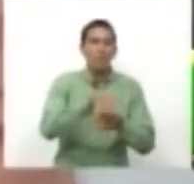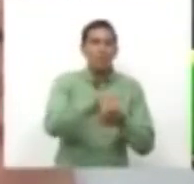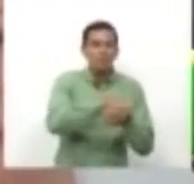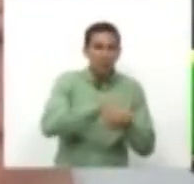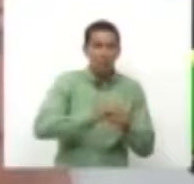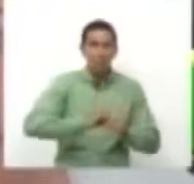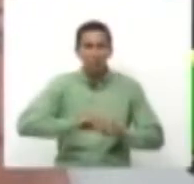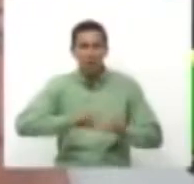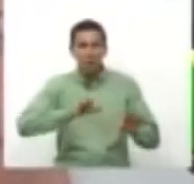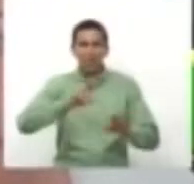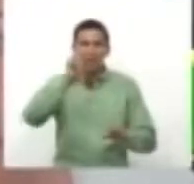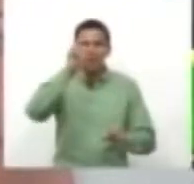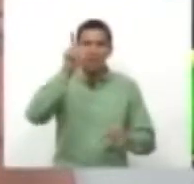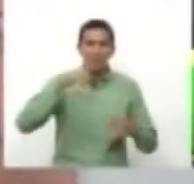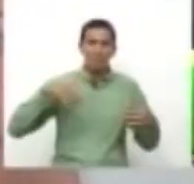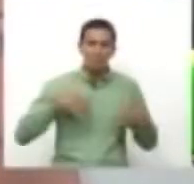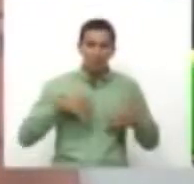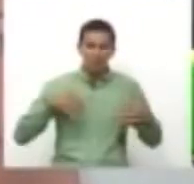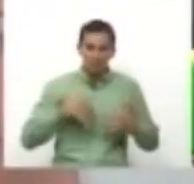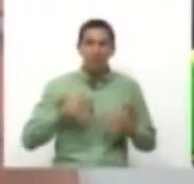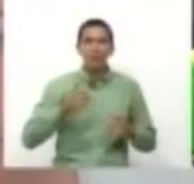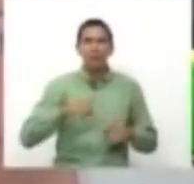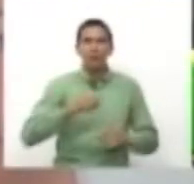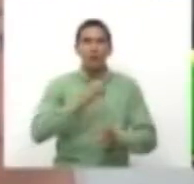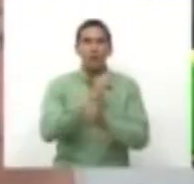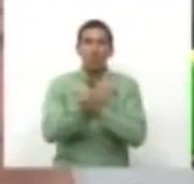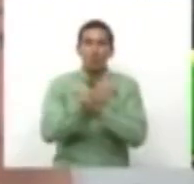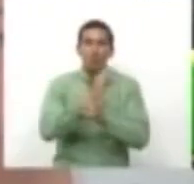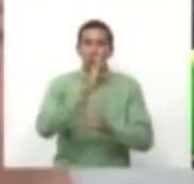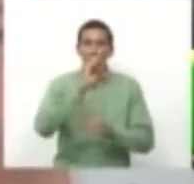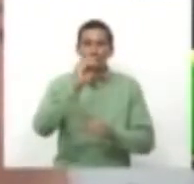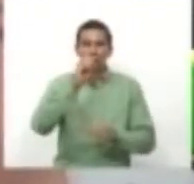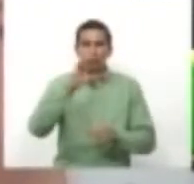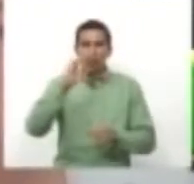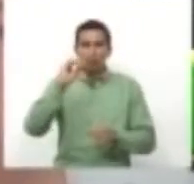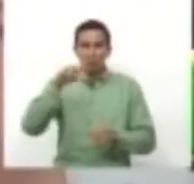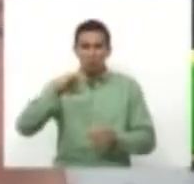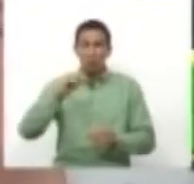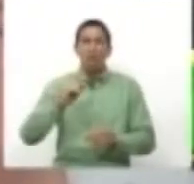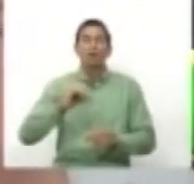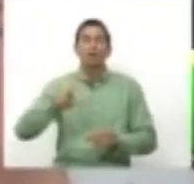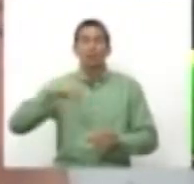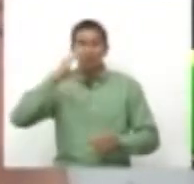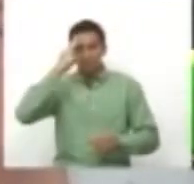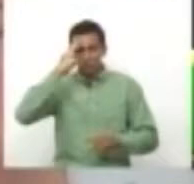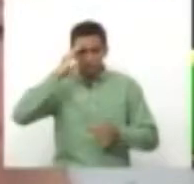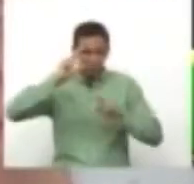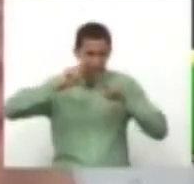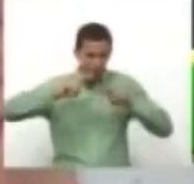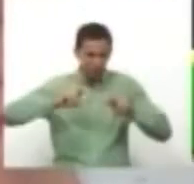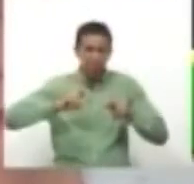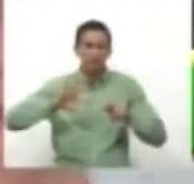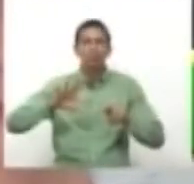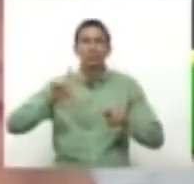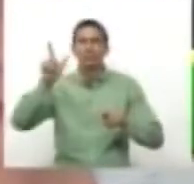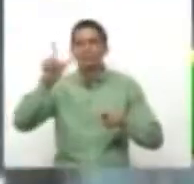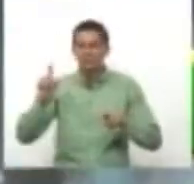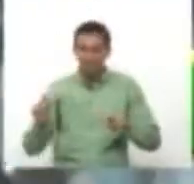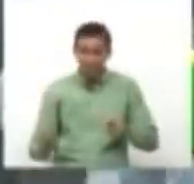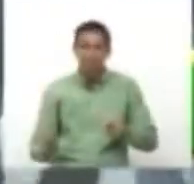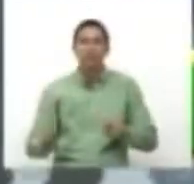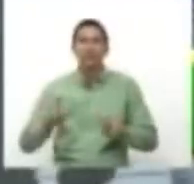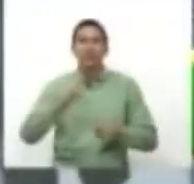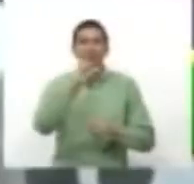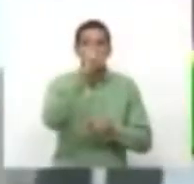Valledupar y de Bosconia. Este es un trabajo articulado que realiza el GAULA de la Policía del Cesar con la Fiscalía General de la Nación.